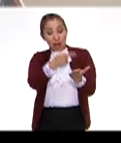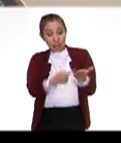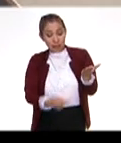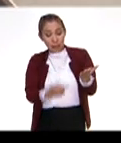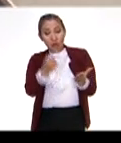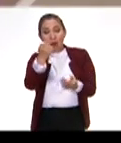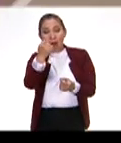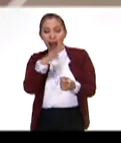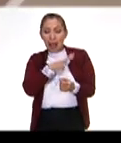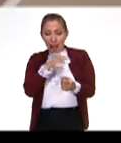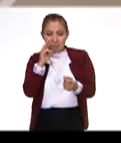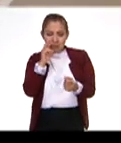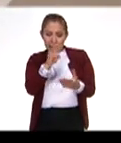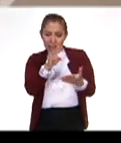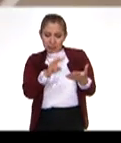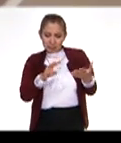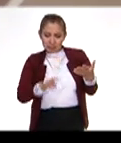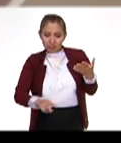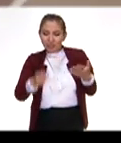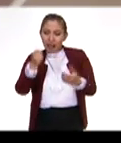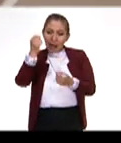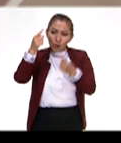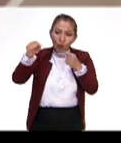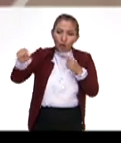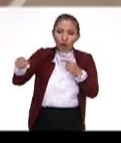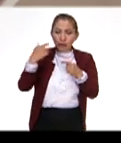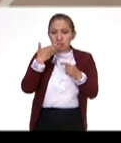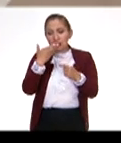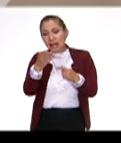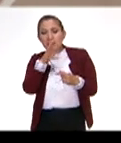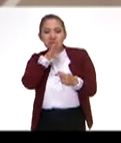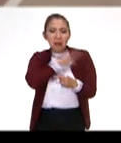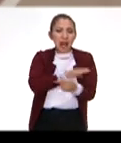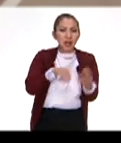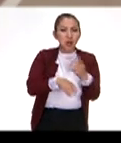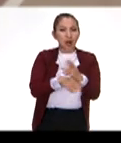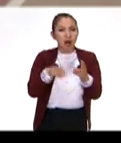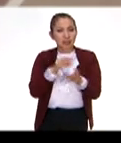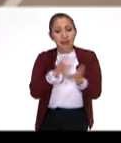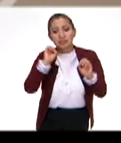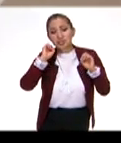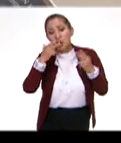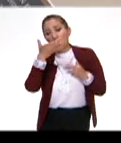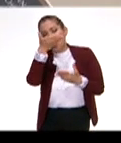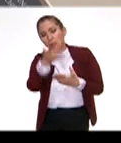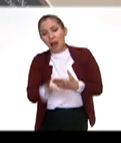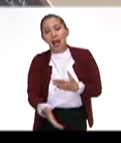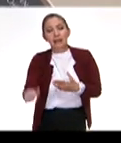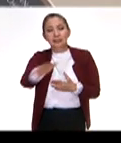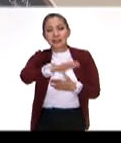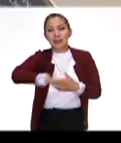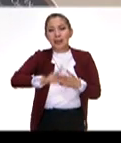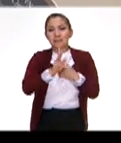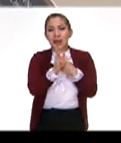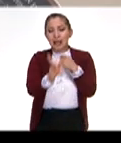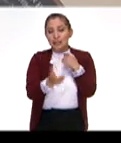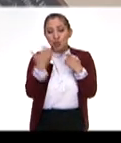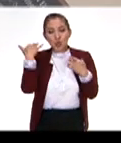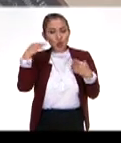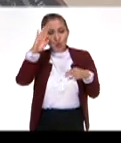duda alguna podemos ver aquellos claroscuros que hacen de Chihuahua ese país